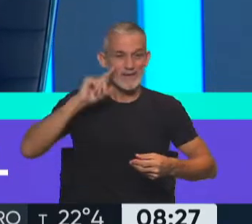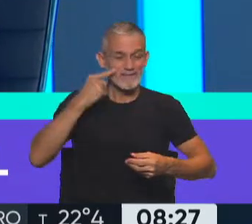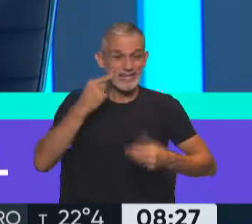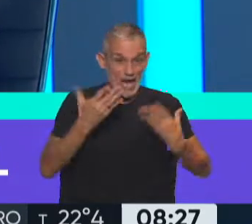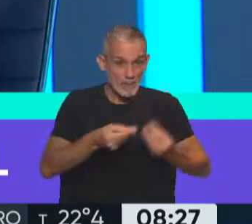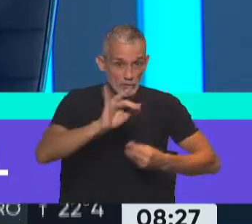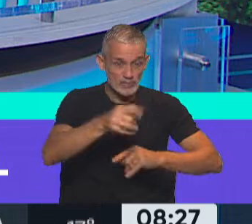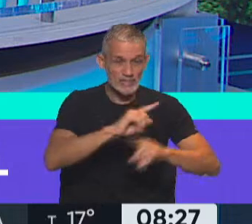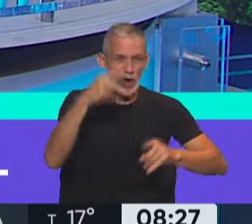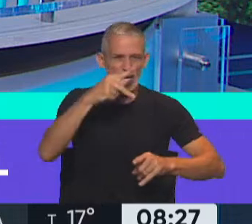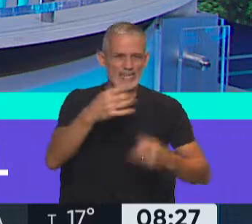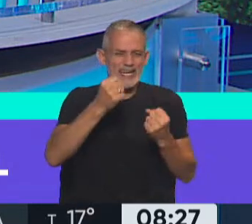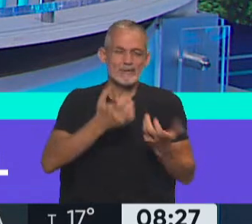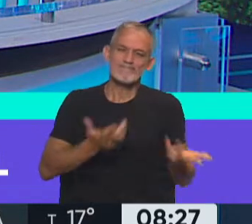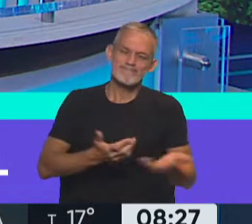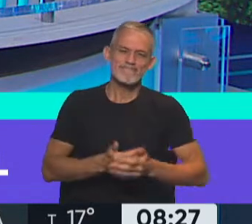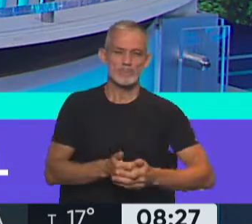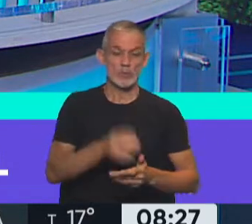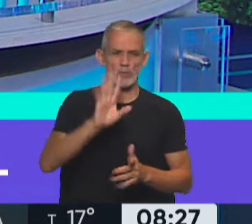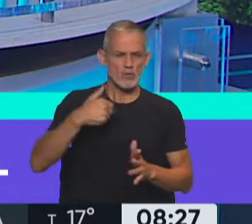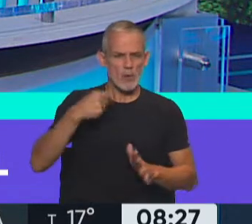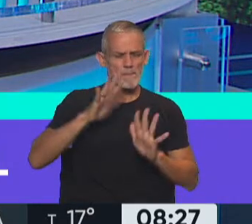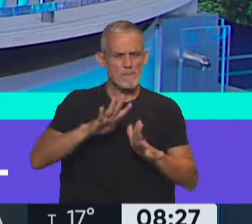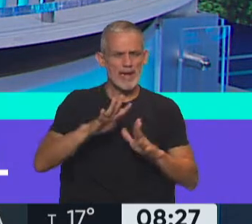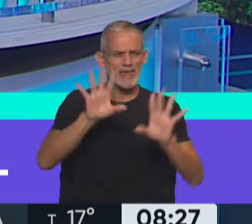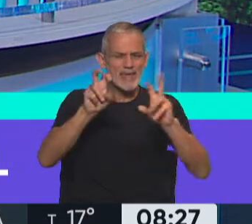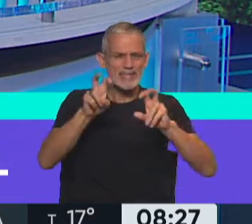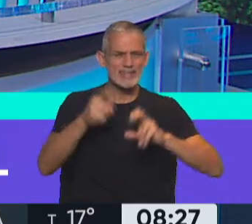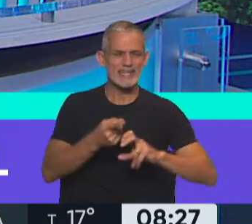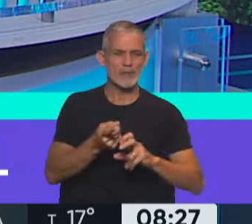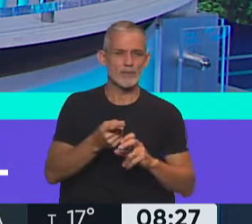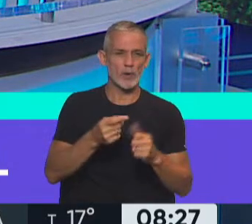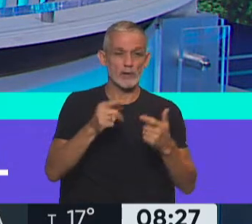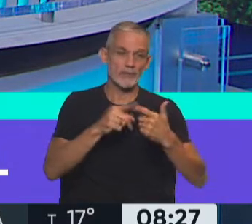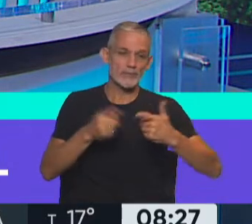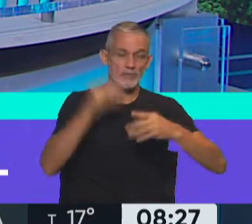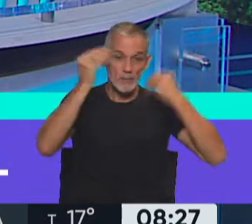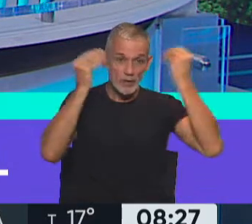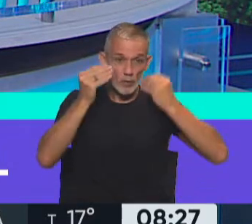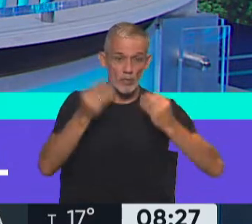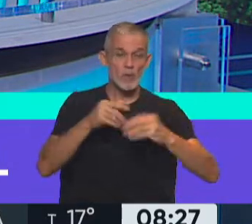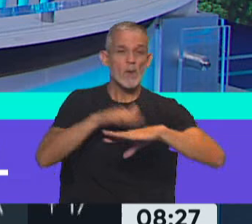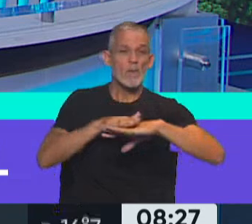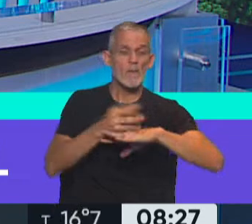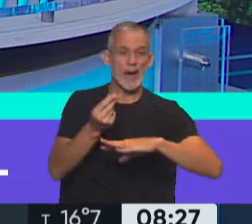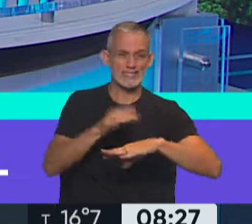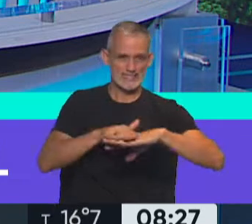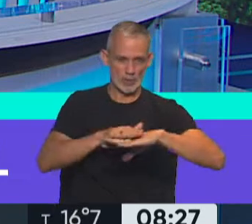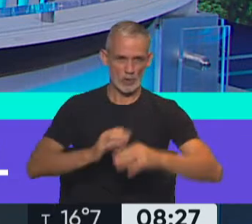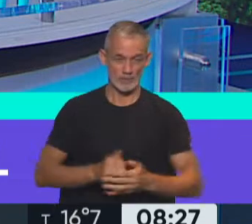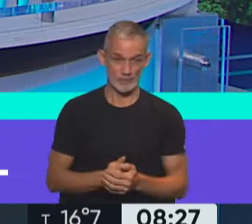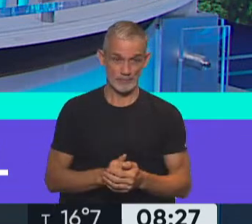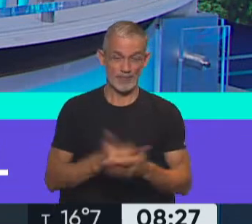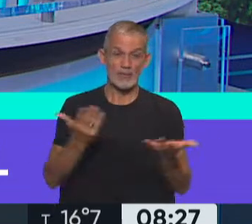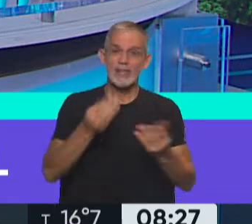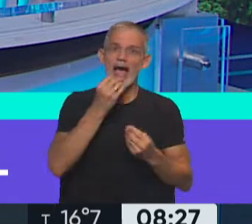Alberto Fernández. Yo me taré con el tema porque es un tema que me interesa y me preocupa, el de la canasta básica, ¿no? Así es, sí. Y el de la canasta